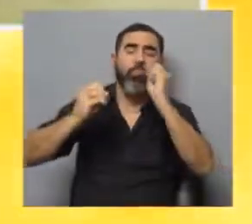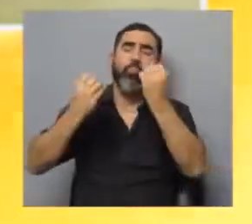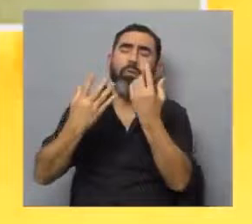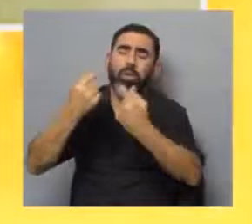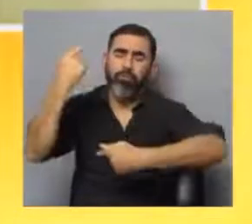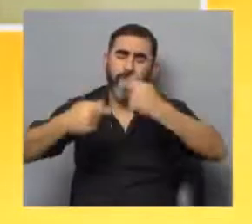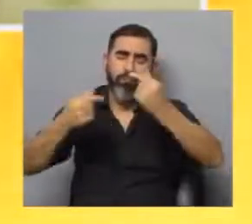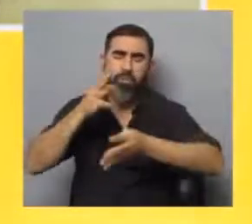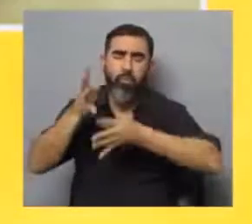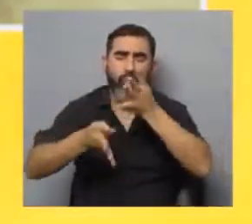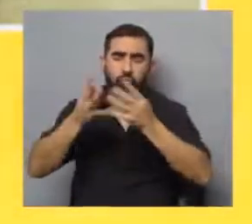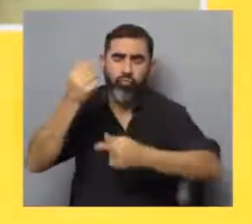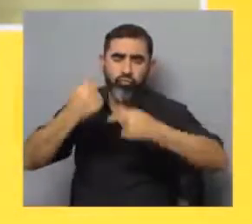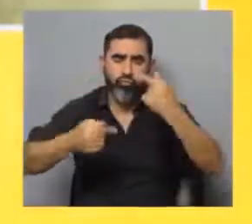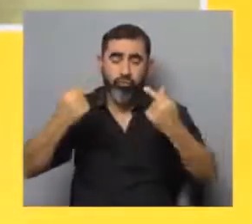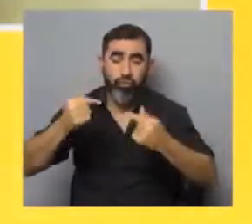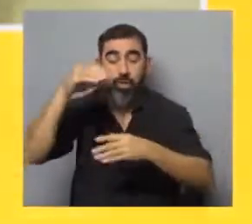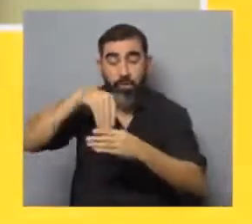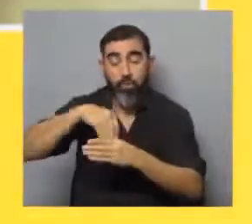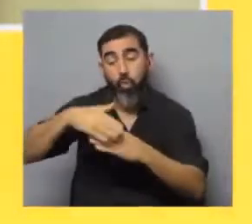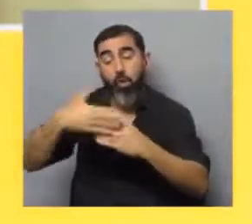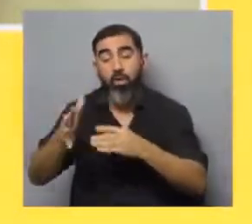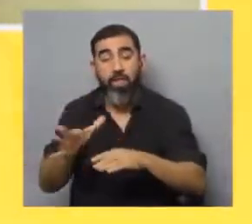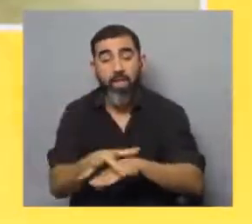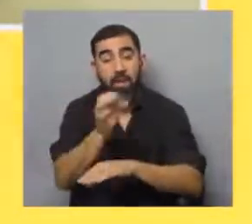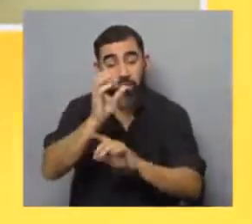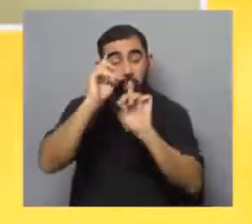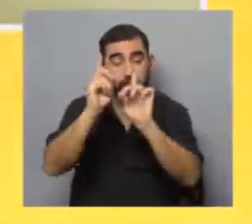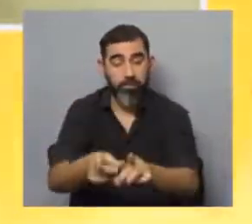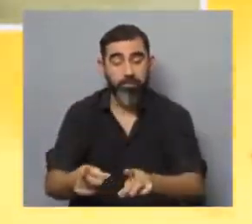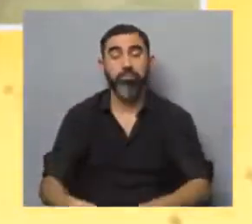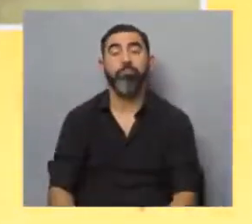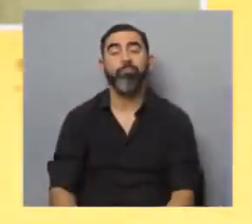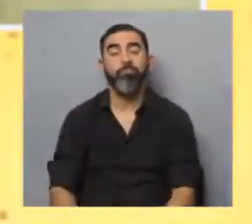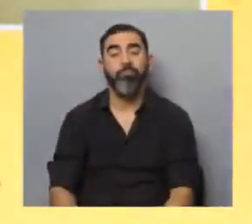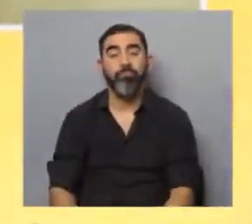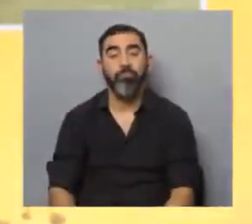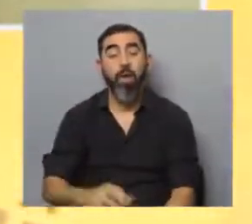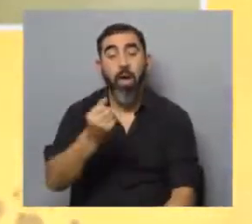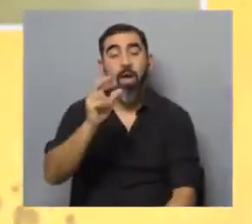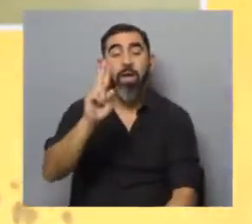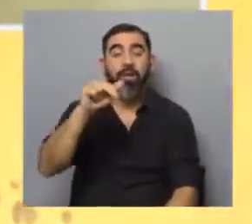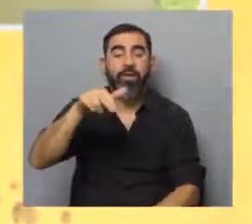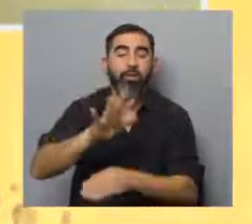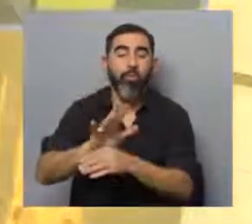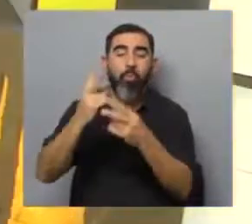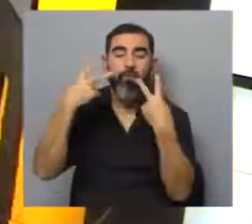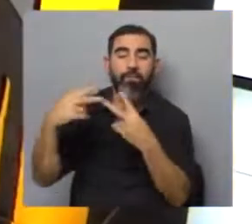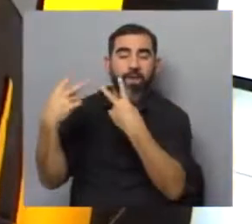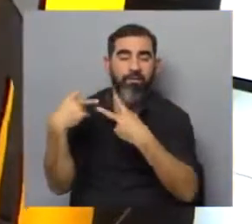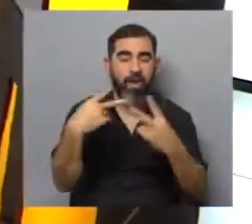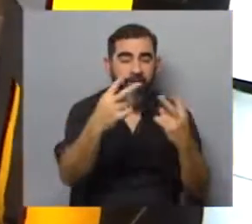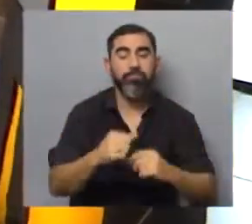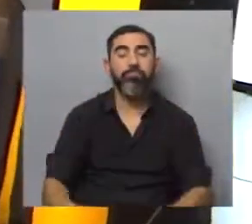de funciones que tiene dentro y fuera de la célula también, que es una de las cosas que estudiamos, ese ARN que viaja entre células. Claro, en